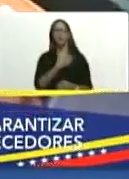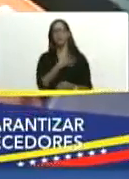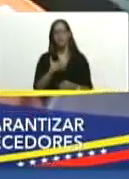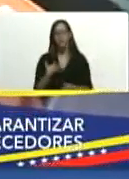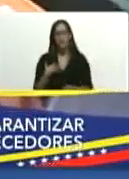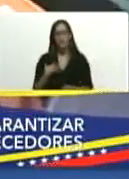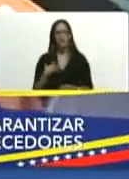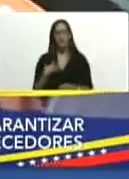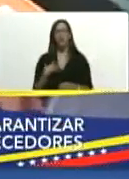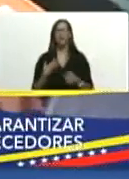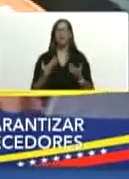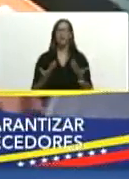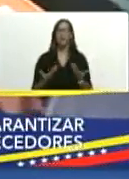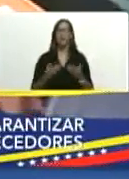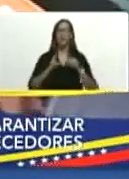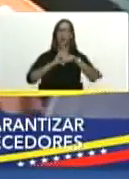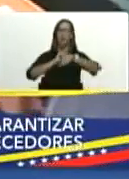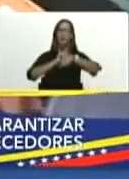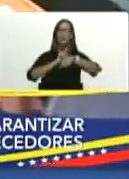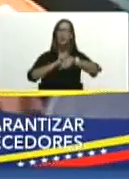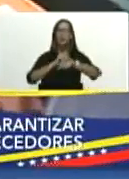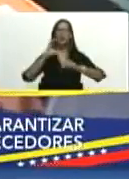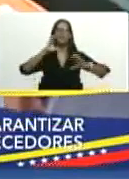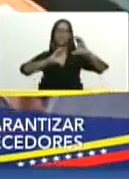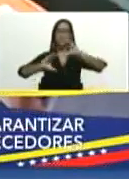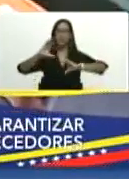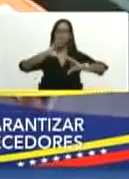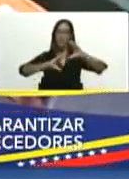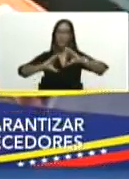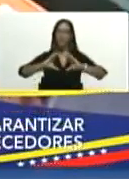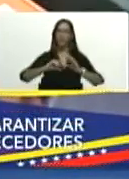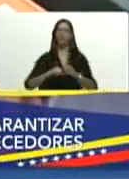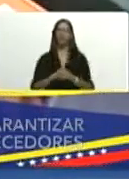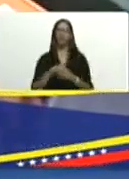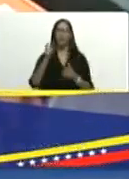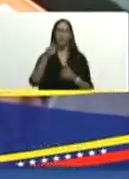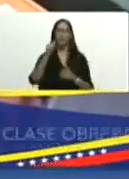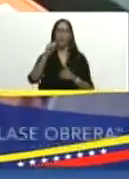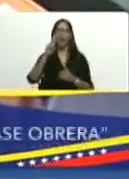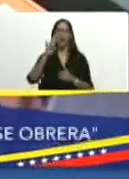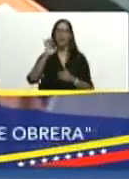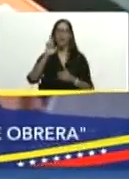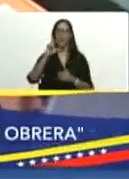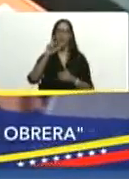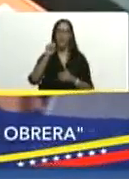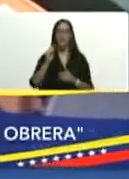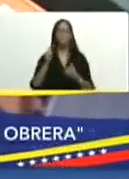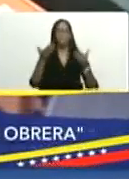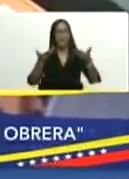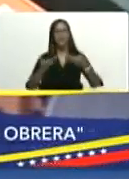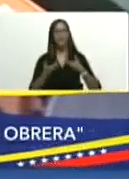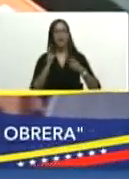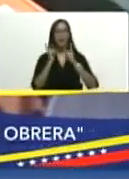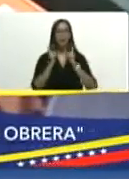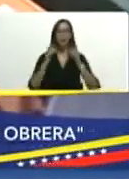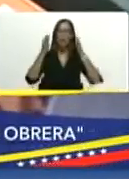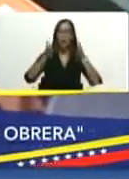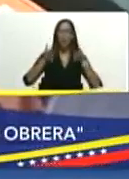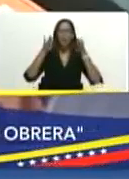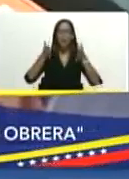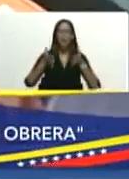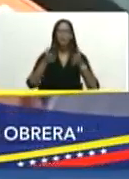que la doctora científica Gabriela Jiménez me diera algunas orientaciones